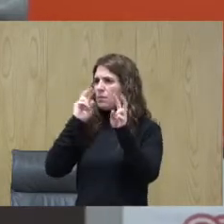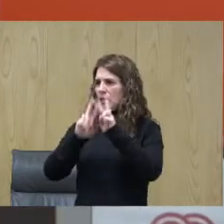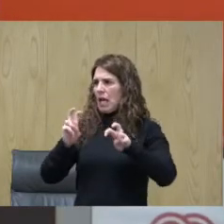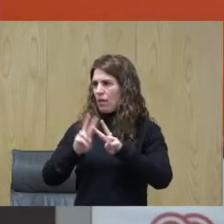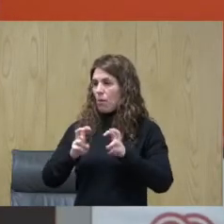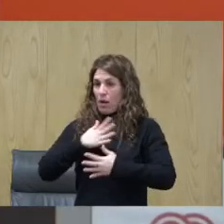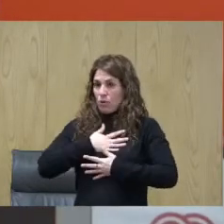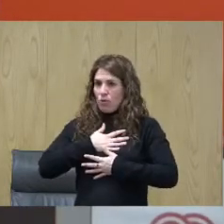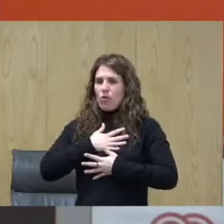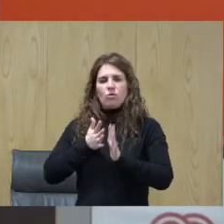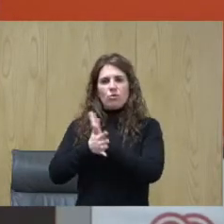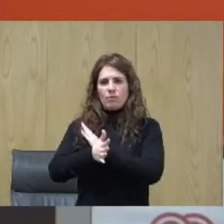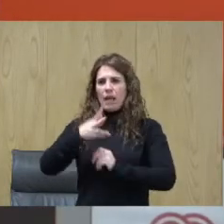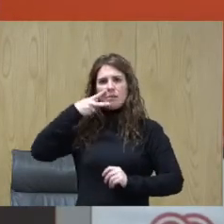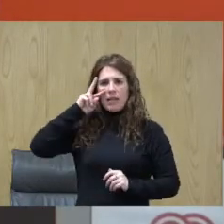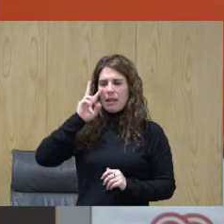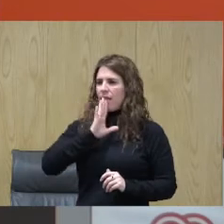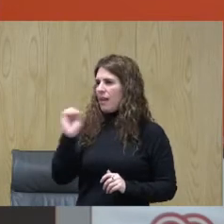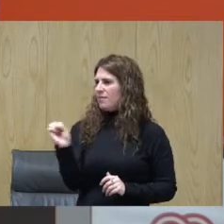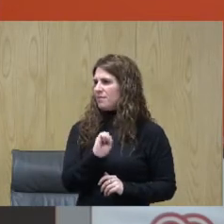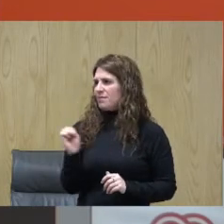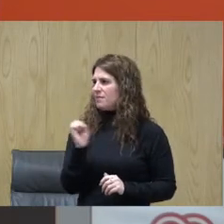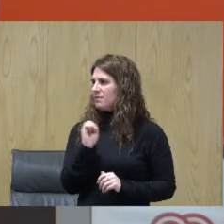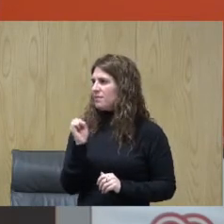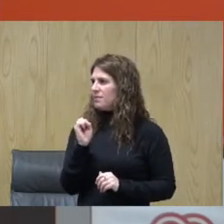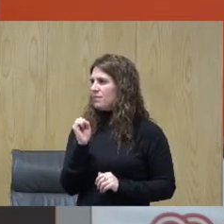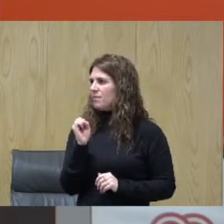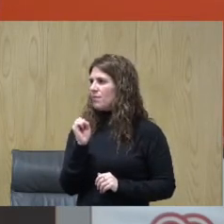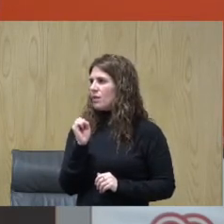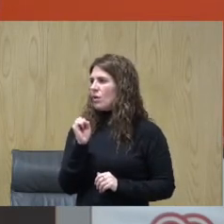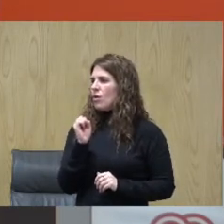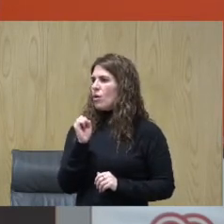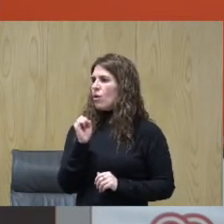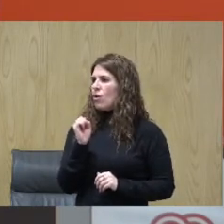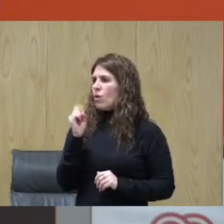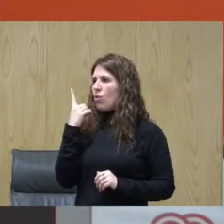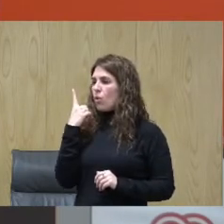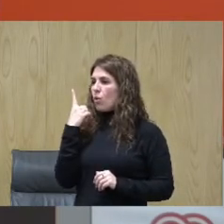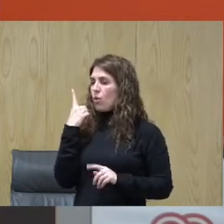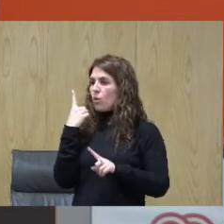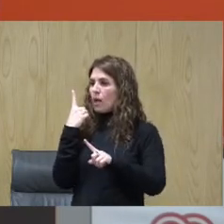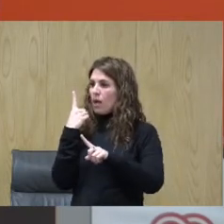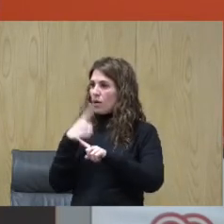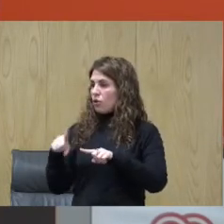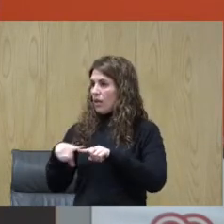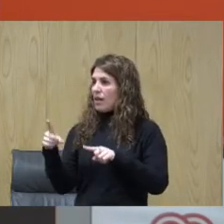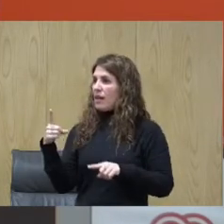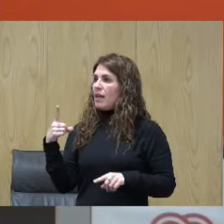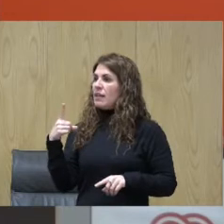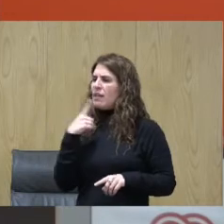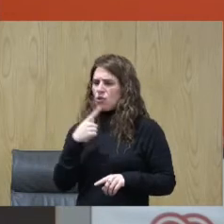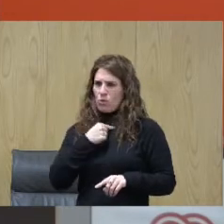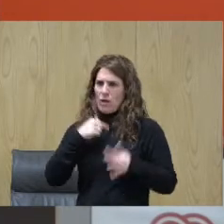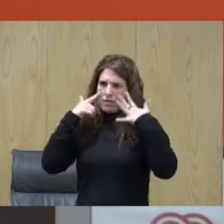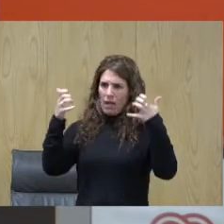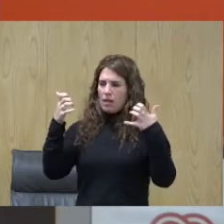para nosotros fue una experiencia magnífica, desde luego. Y una de las cosas de las que ha dicho, a mí me gustaría subrayarla, y